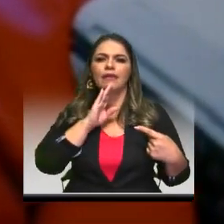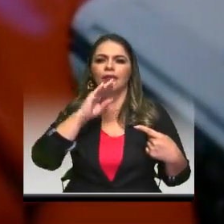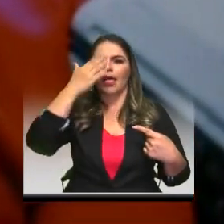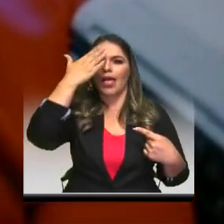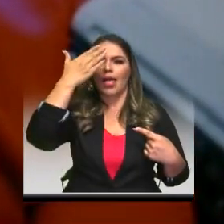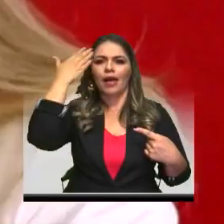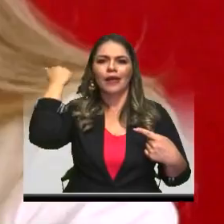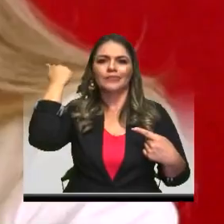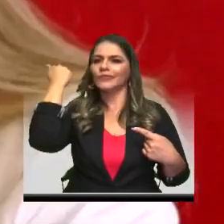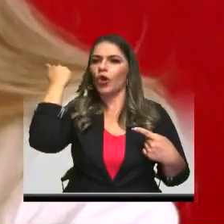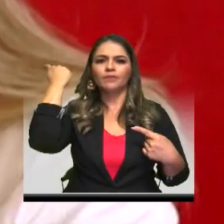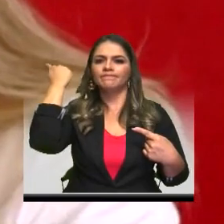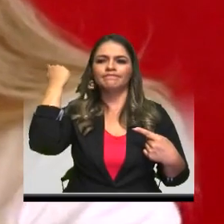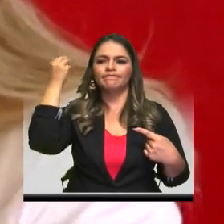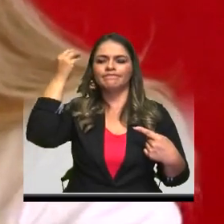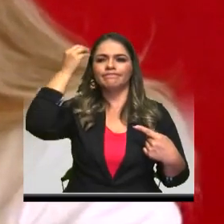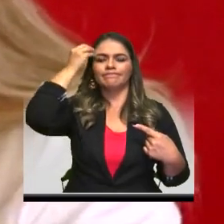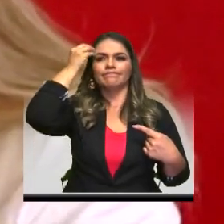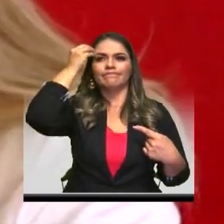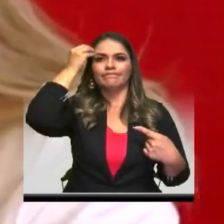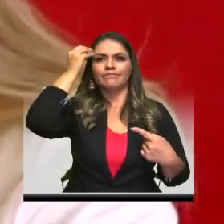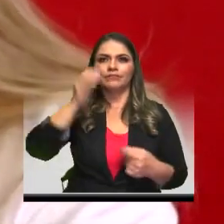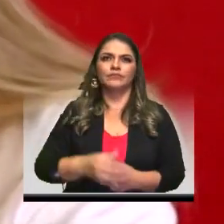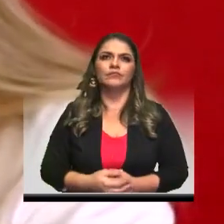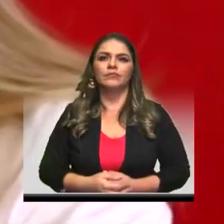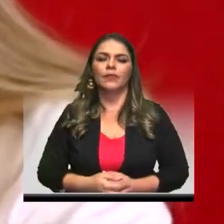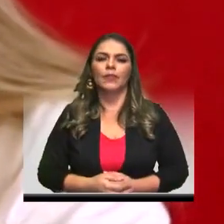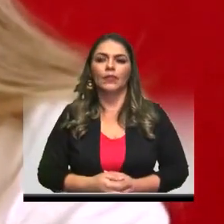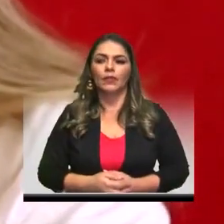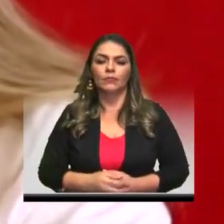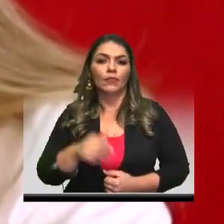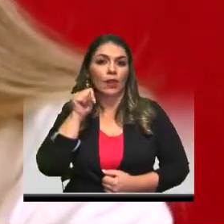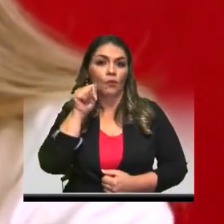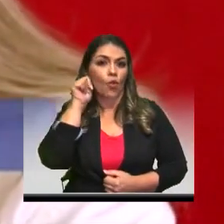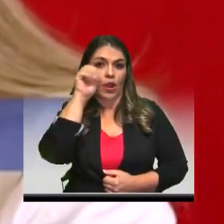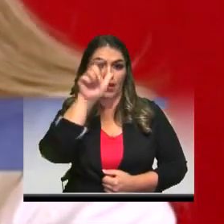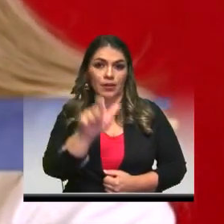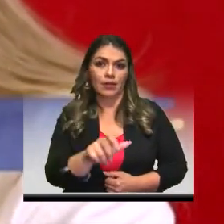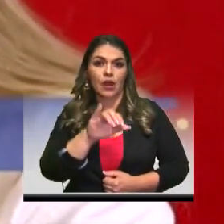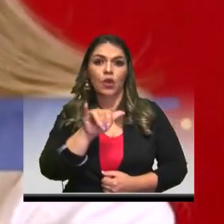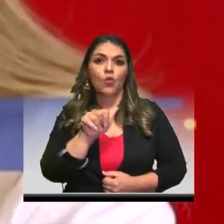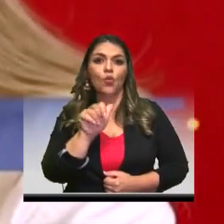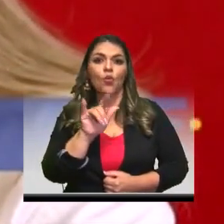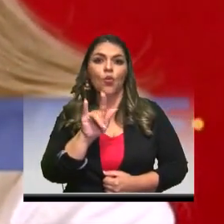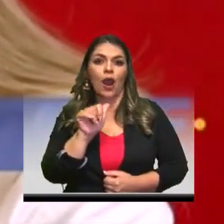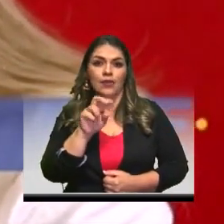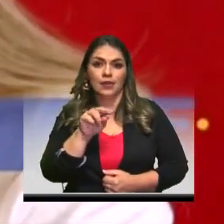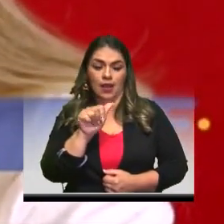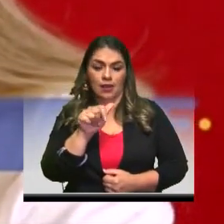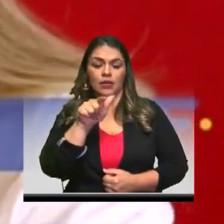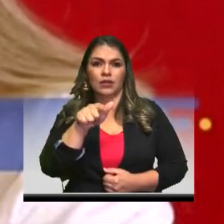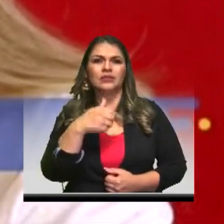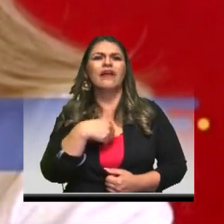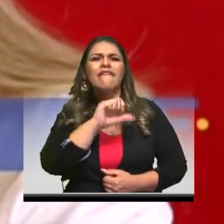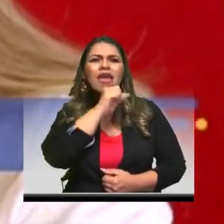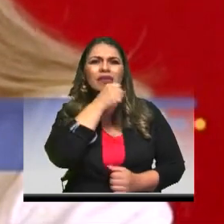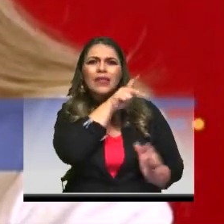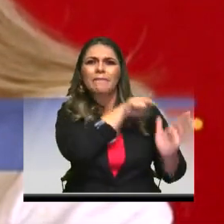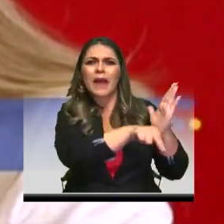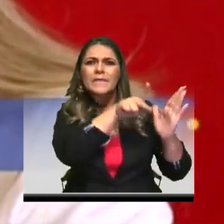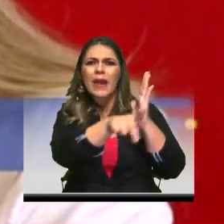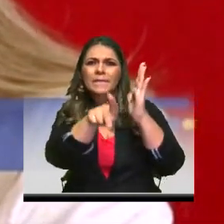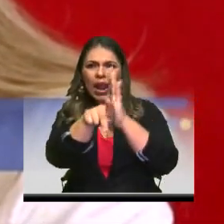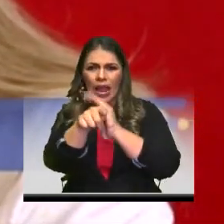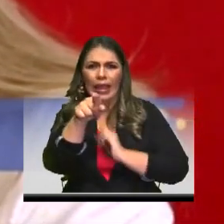acuerdo? Yo trabajé con Juana Barraza Samperio, que es justamente la Mataviejitas, que terminó